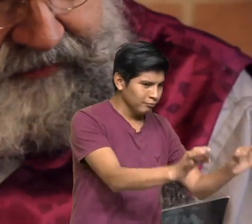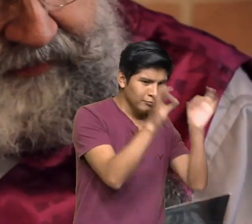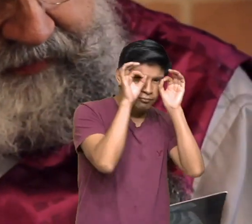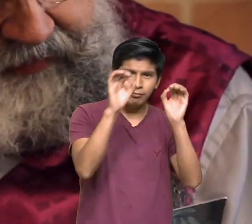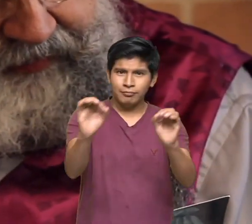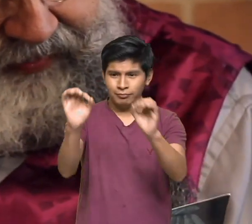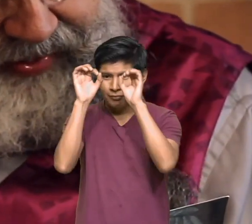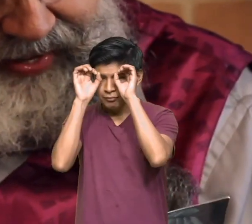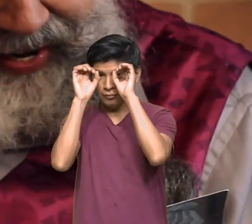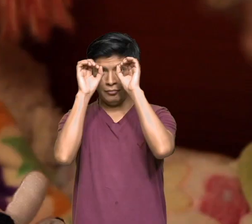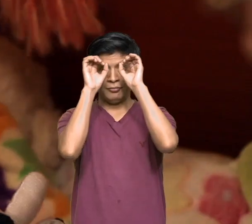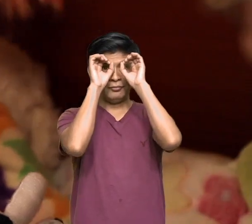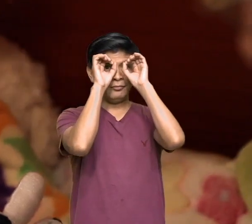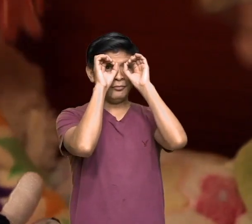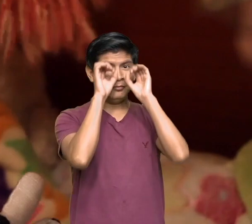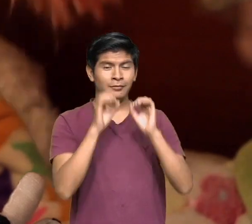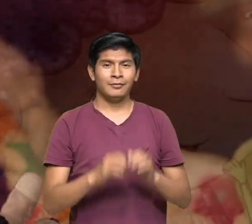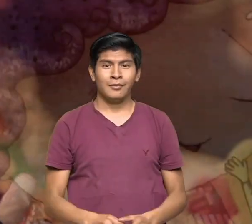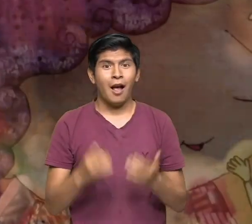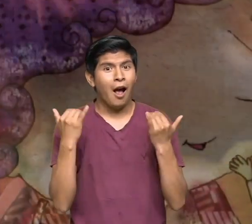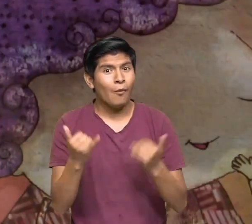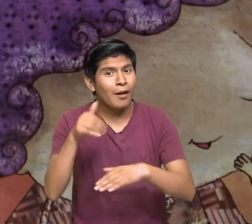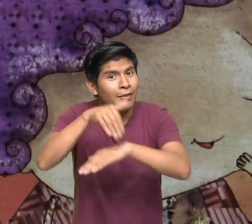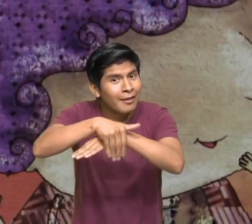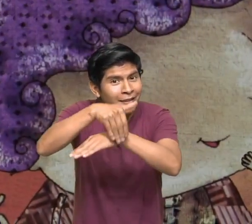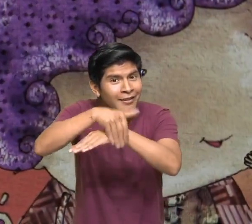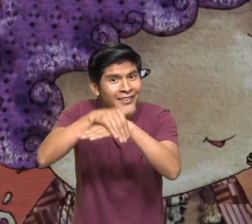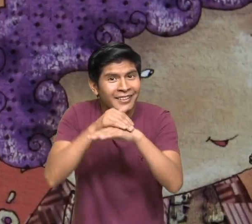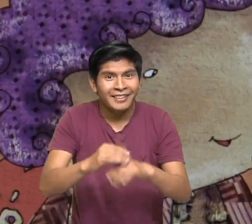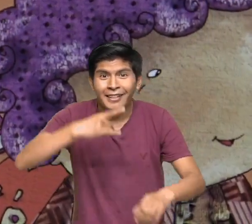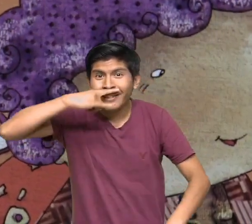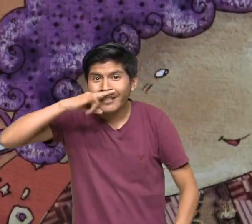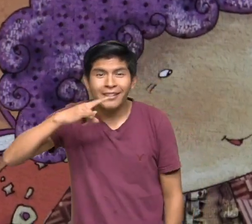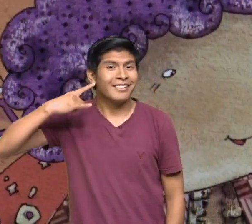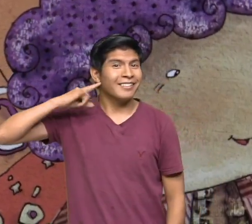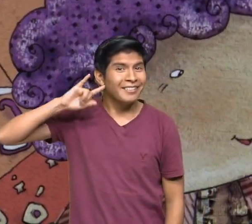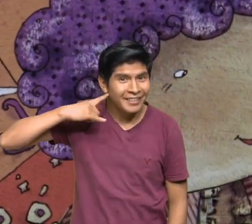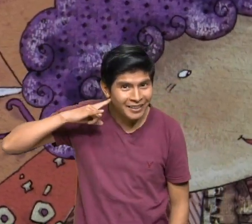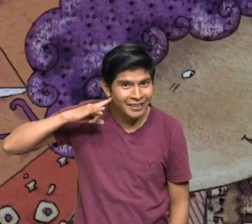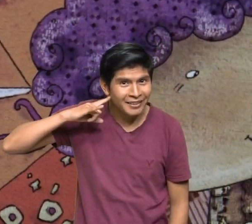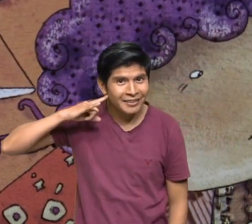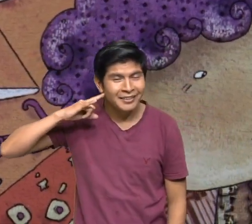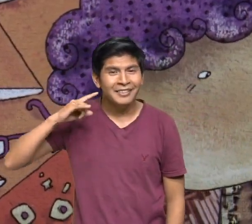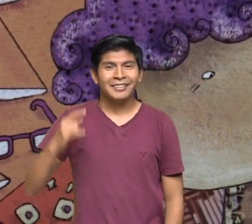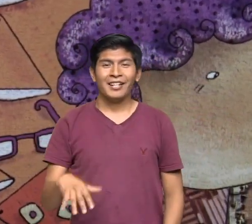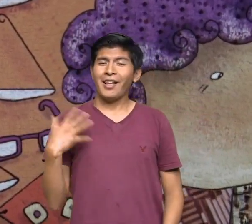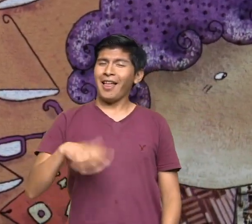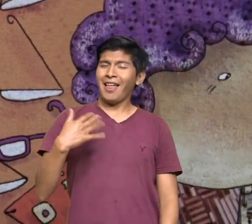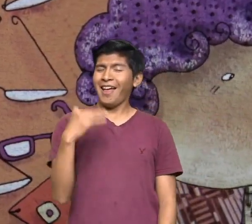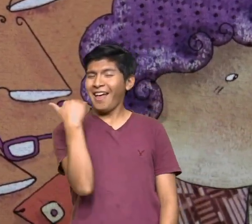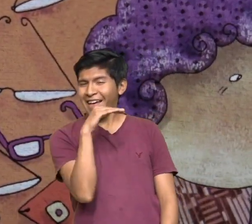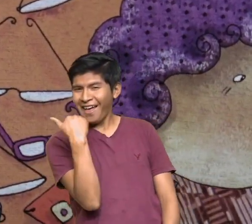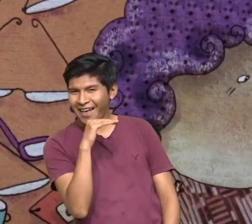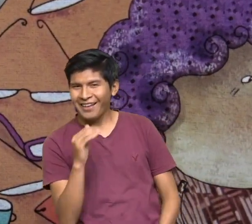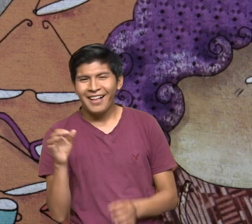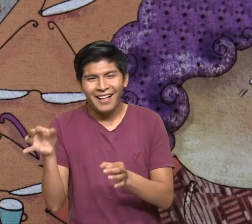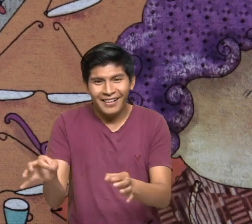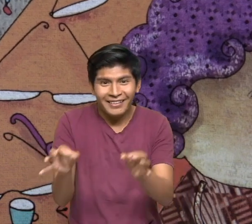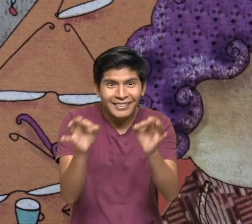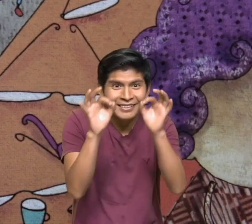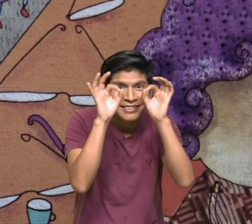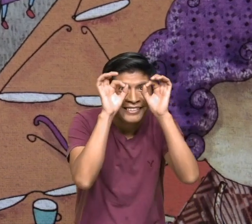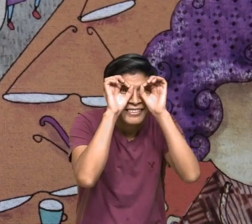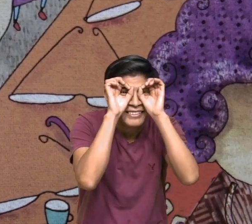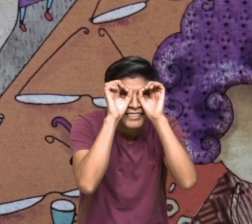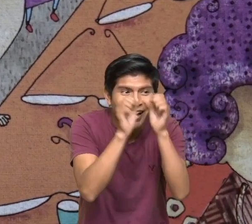afecta. Esta tarde, las niñas han decidido cambiar sus lentes con las abuelitas